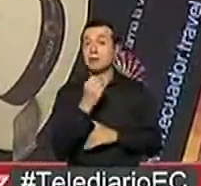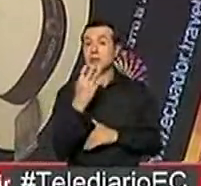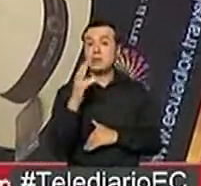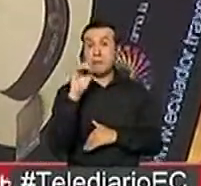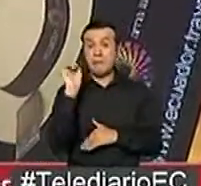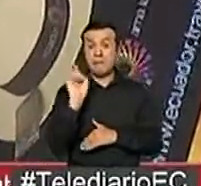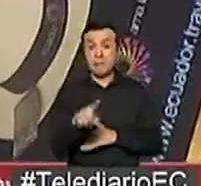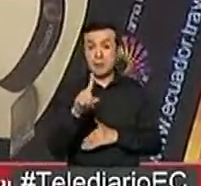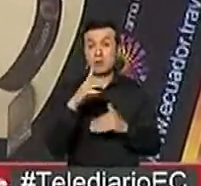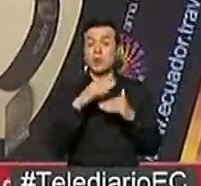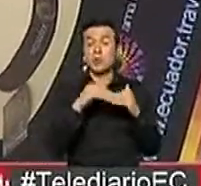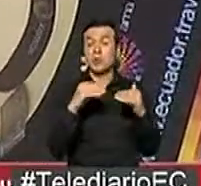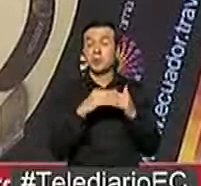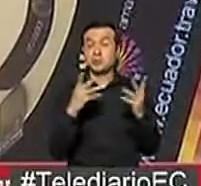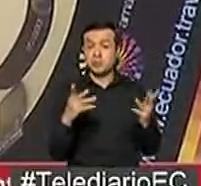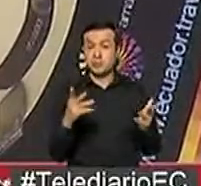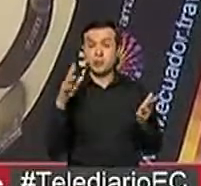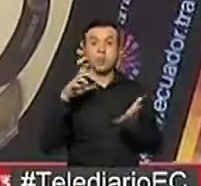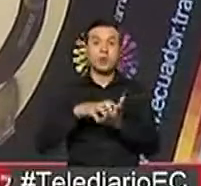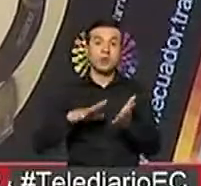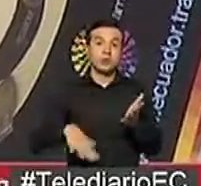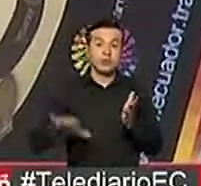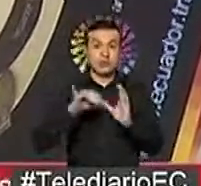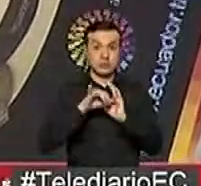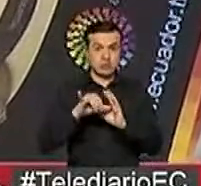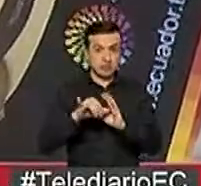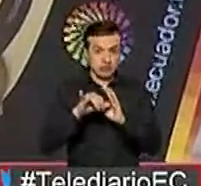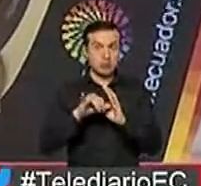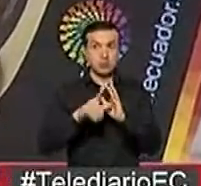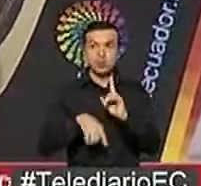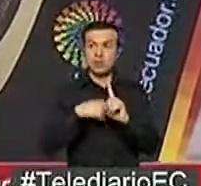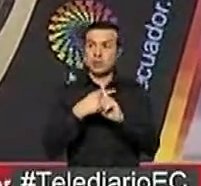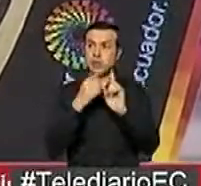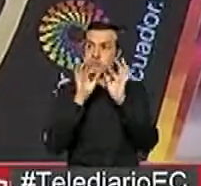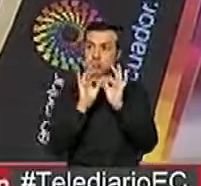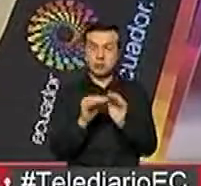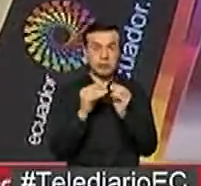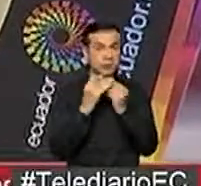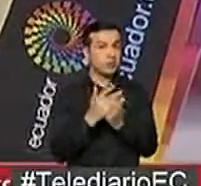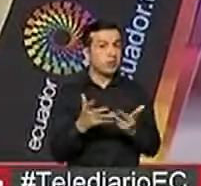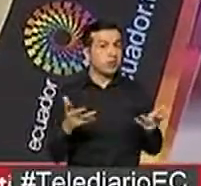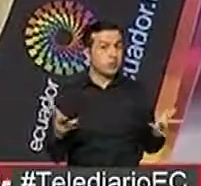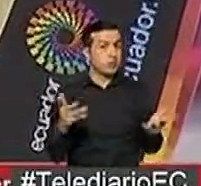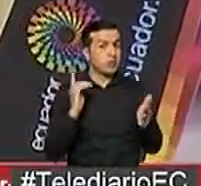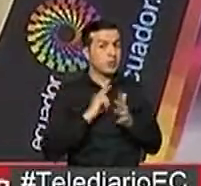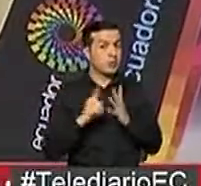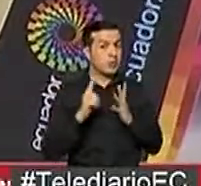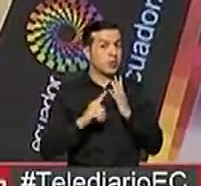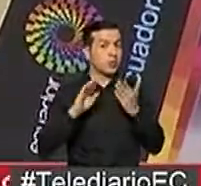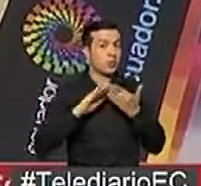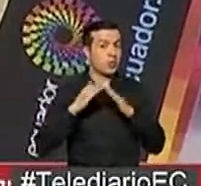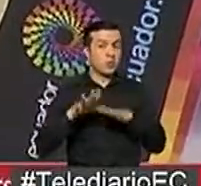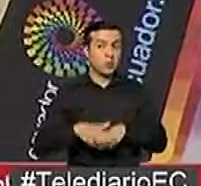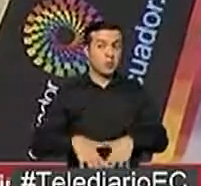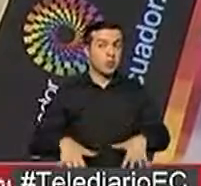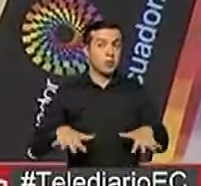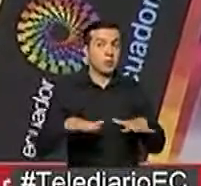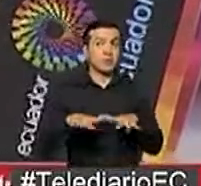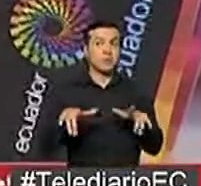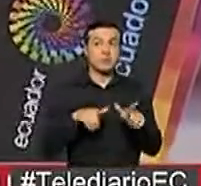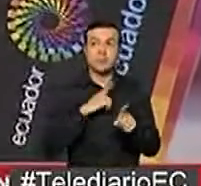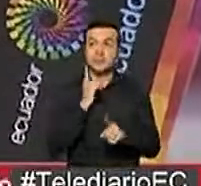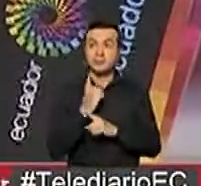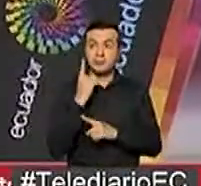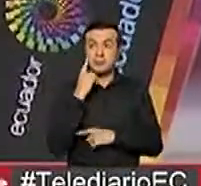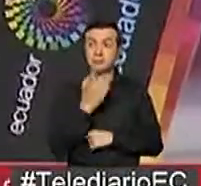los $1,000. Y en la provincia de Santa Elena también se elaboran estos sombreros en varias comunidades. Incluso en este punto del